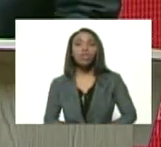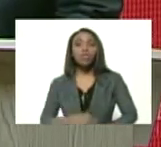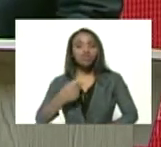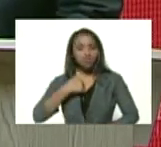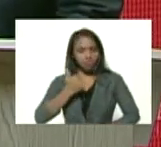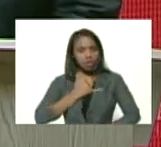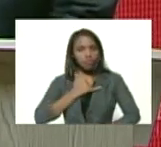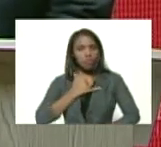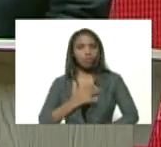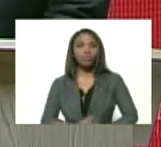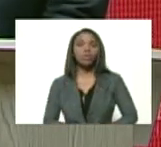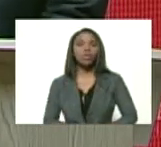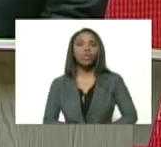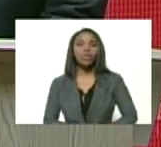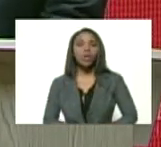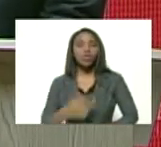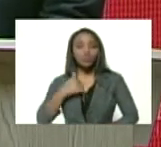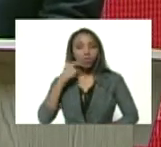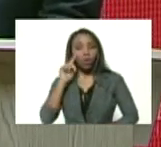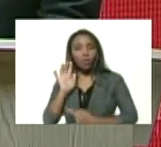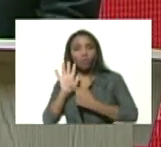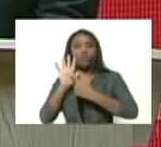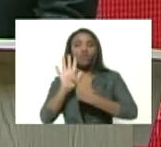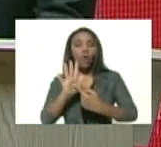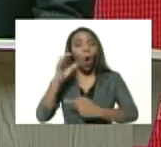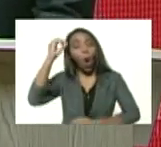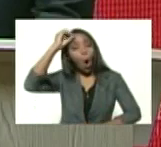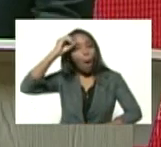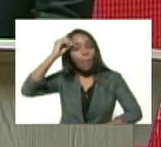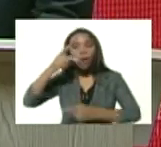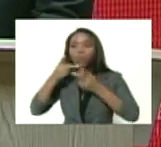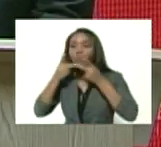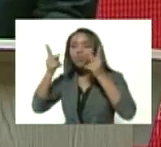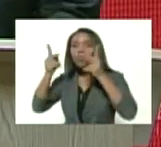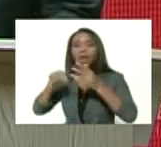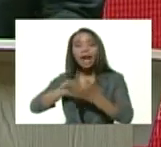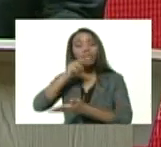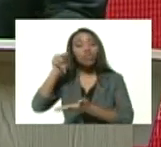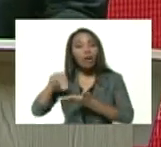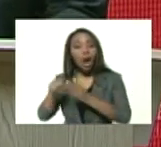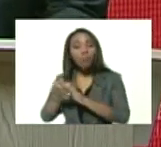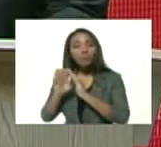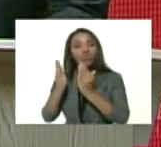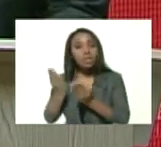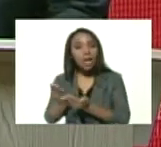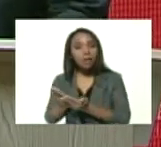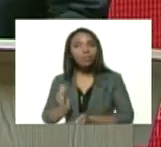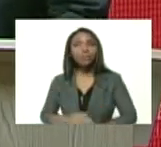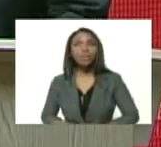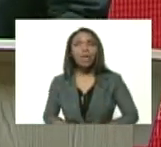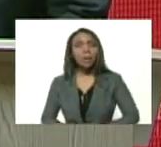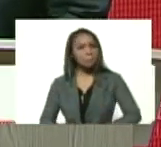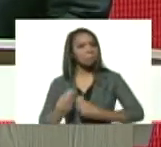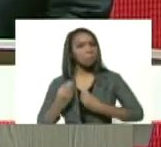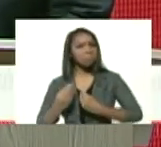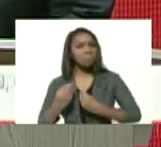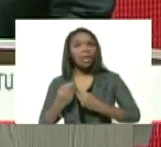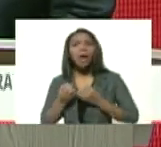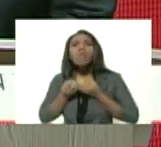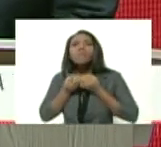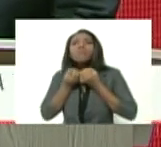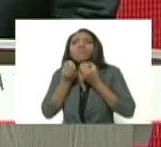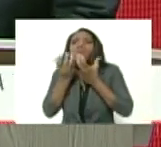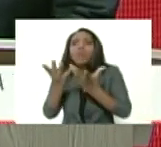mismo, nos hemos presentado ante la opinión pública nacional y mundial para expresar,